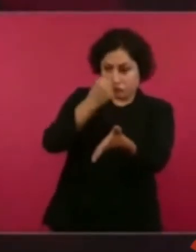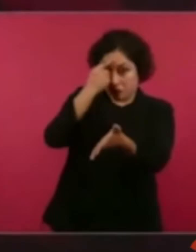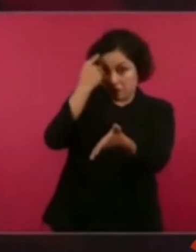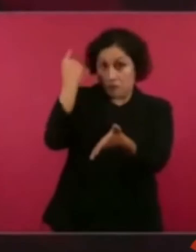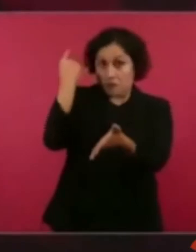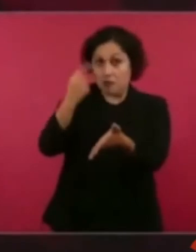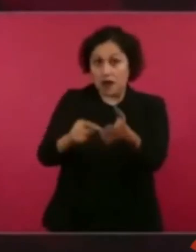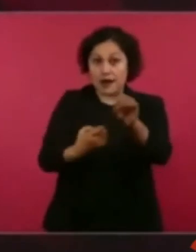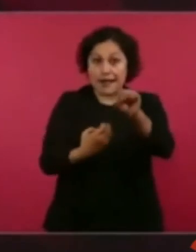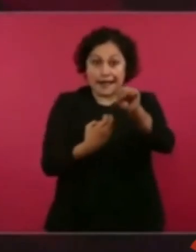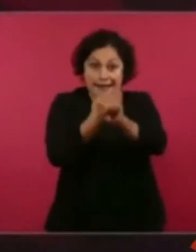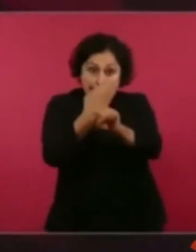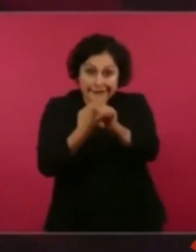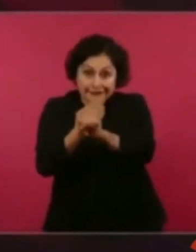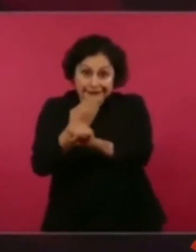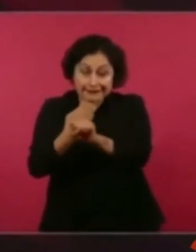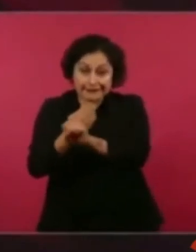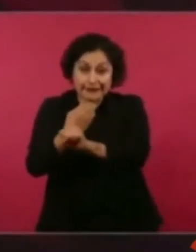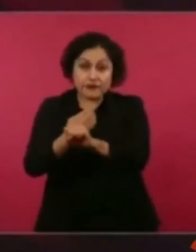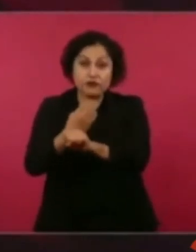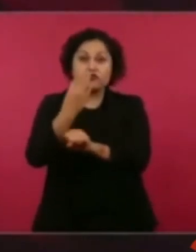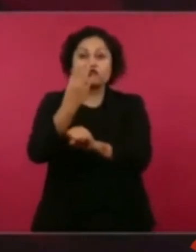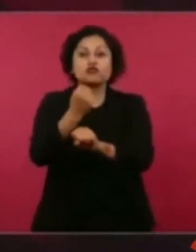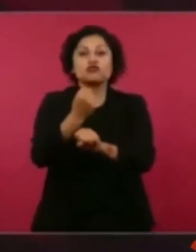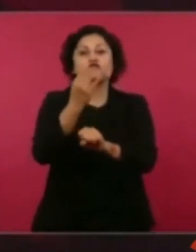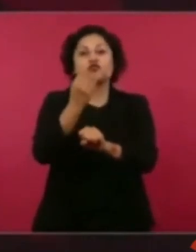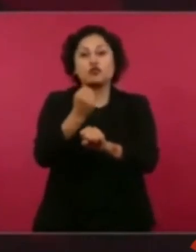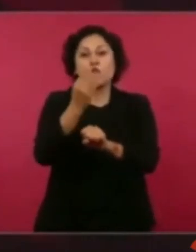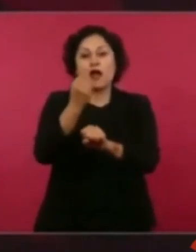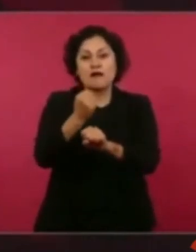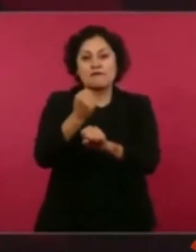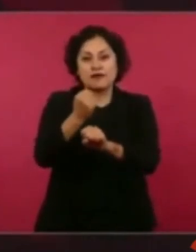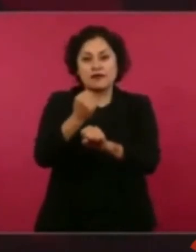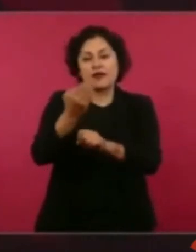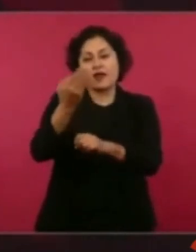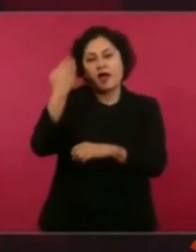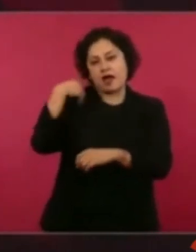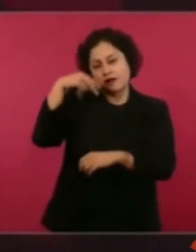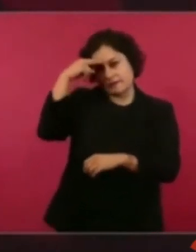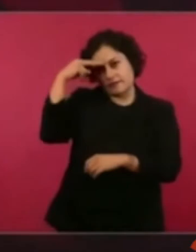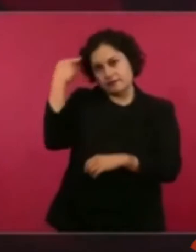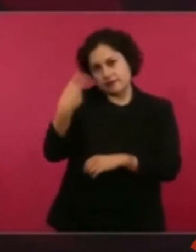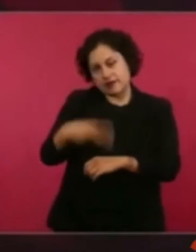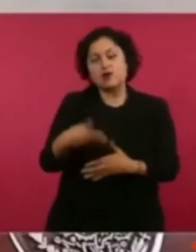estados de la Unión Americana que pertenecían a México.